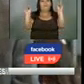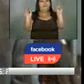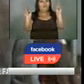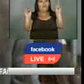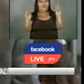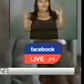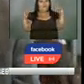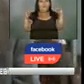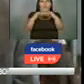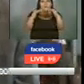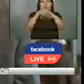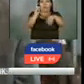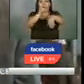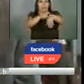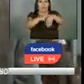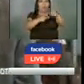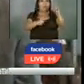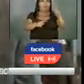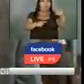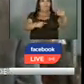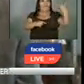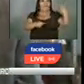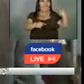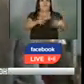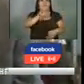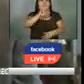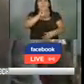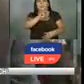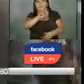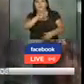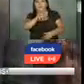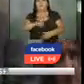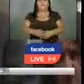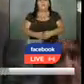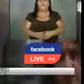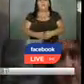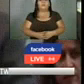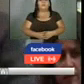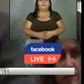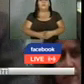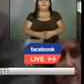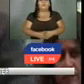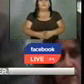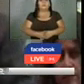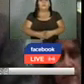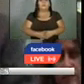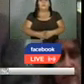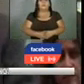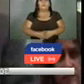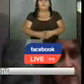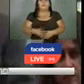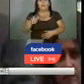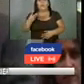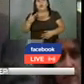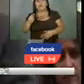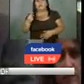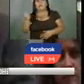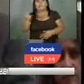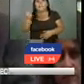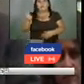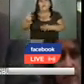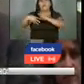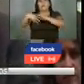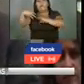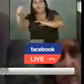al mismo periodo que en el año 2021. Dentro del ingreso de salidas y entradas